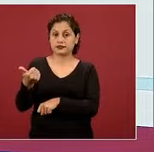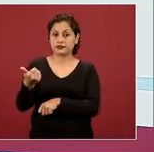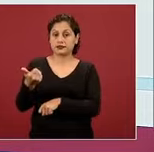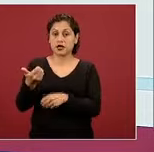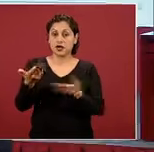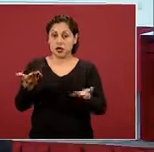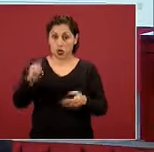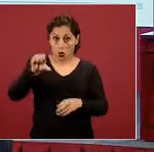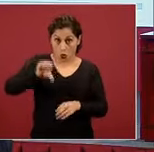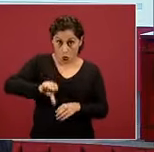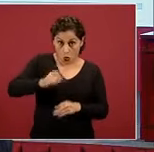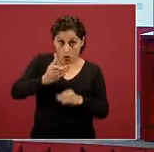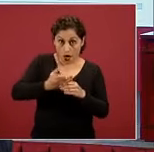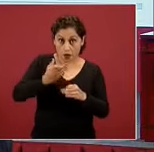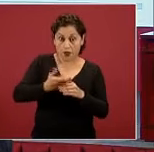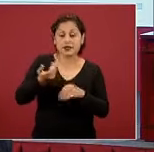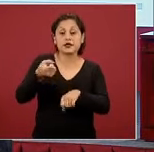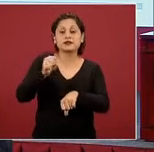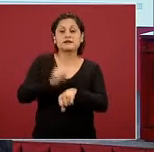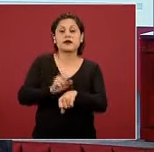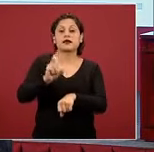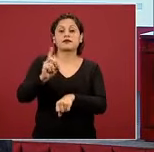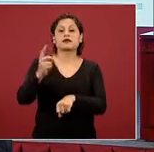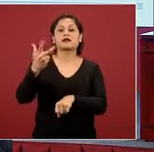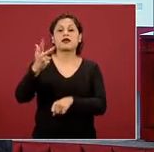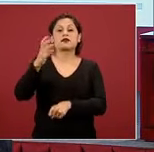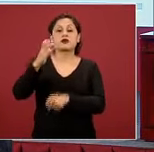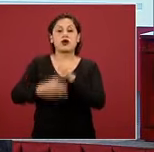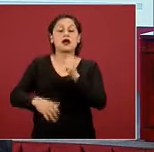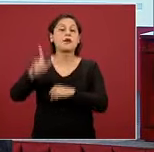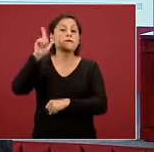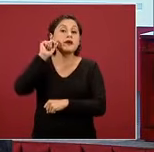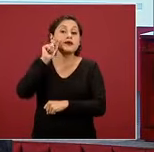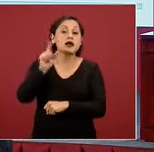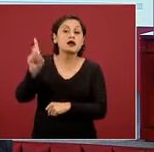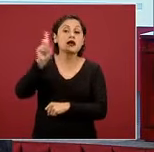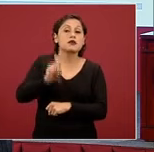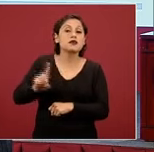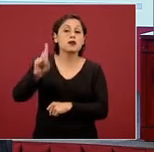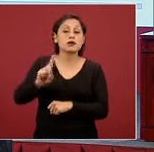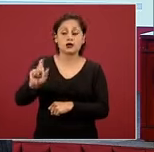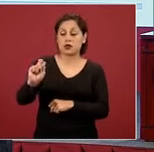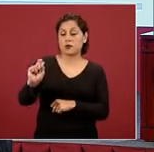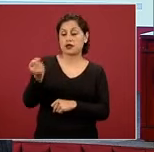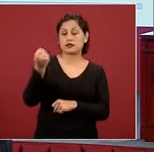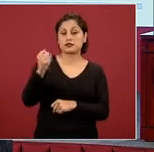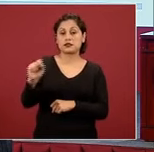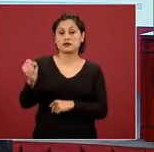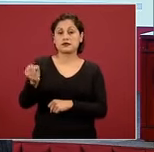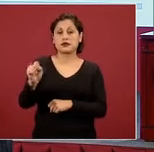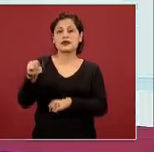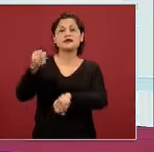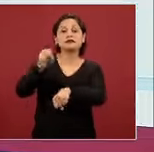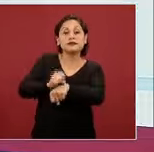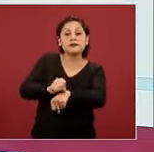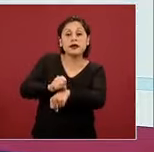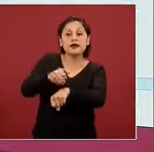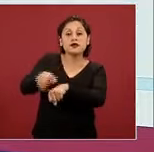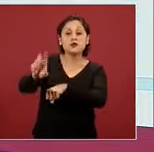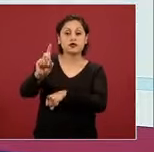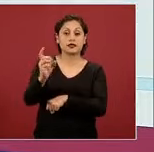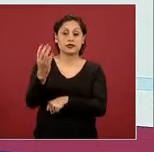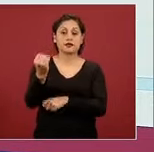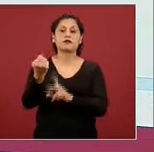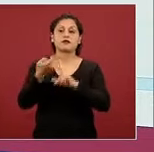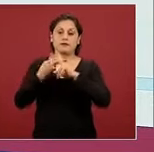estamos terminando la semana 38. Mañana domingo, 20 de septiembre, empezará la semana 39. Y